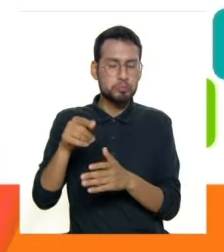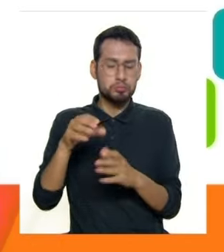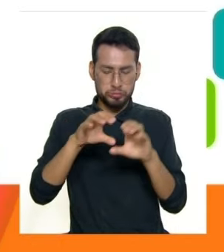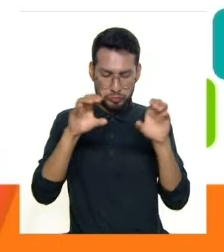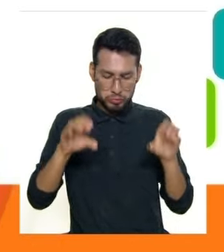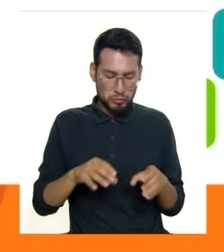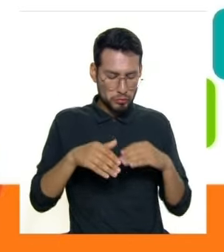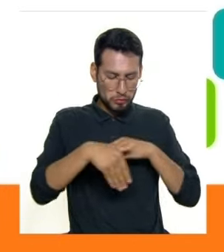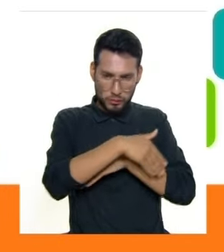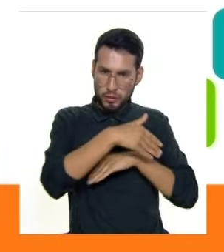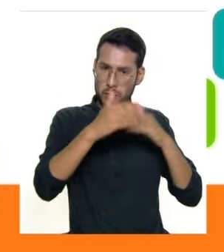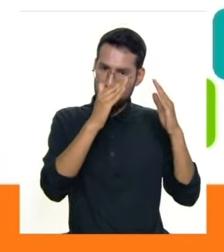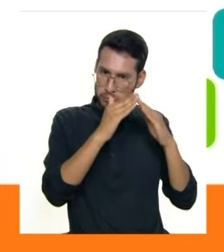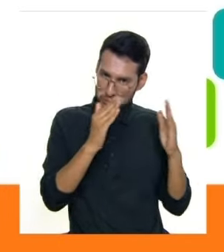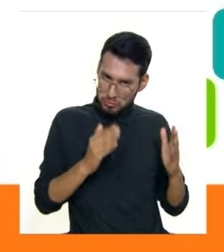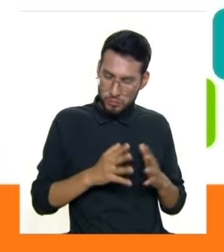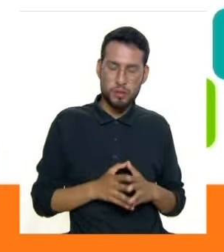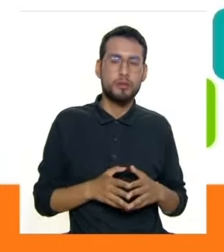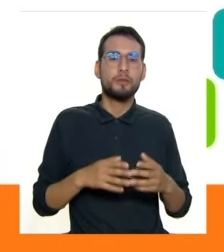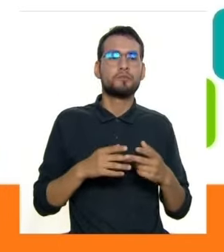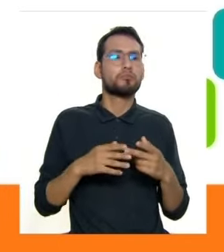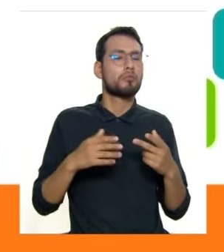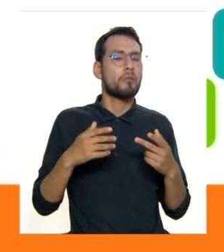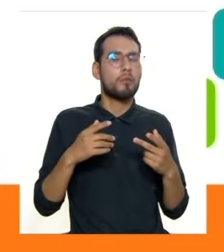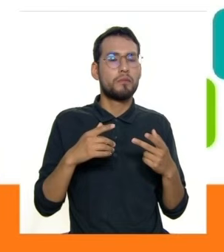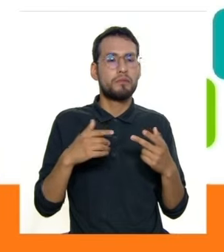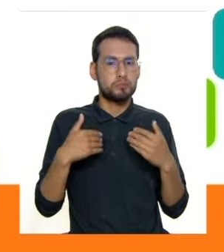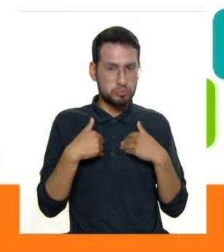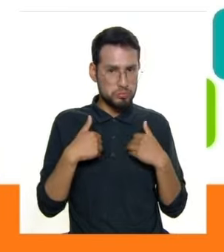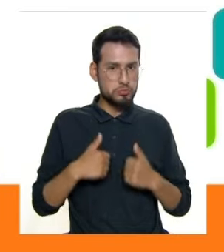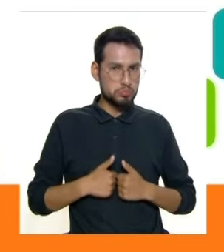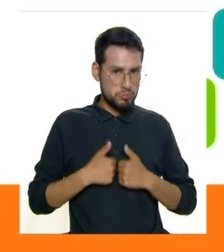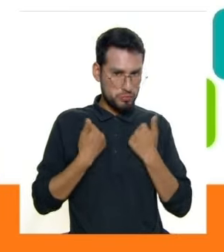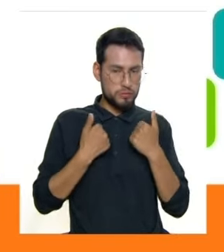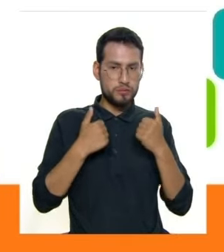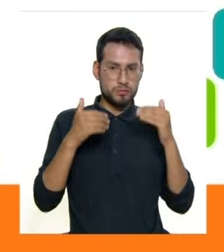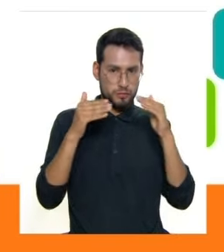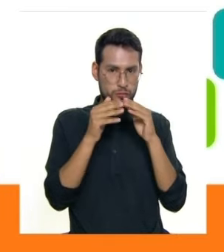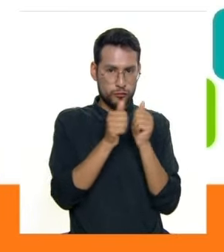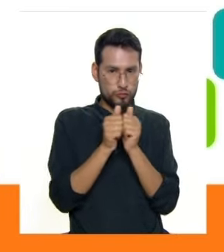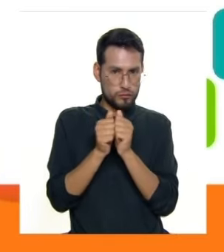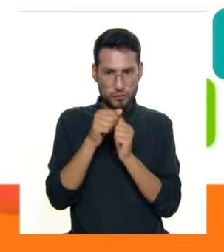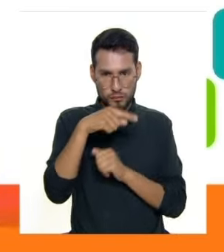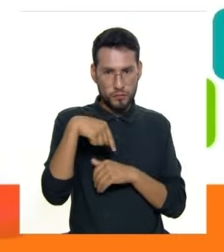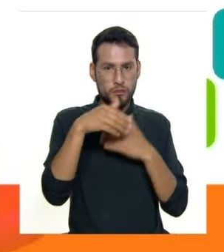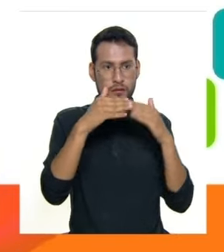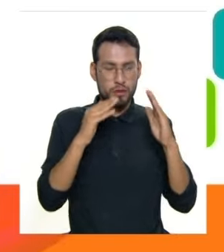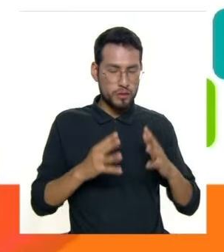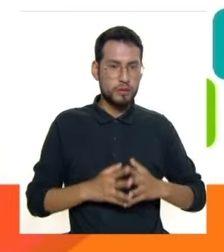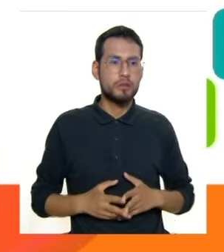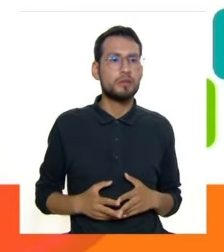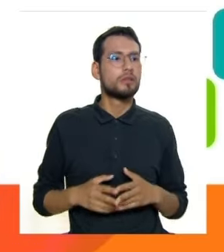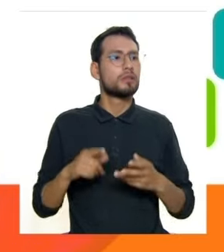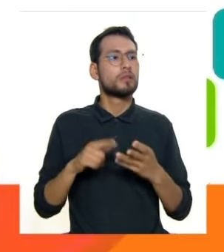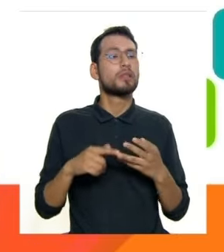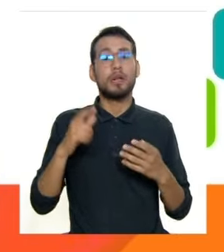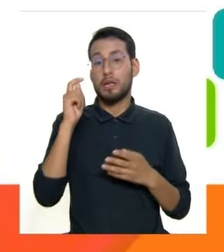certificados domiciliarios, uh-huh. Acreditando que están viviendo en un domicilio juntos, ¿no?